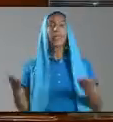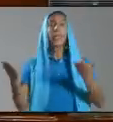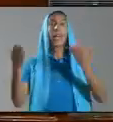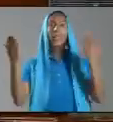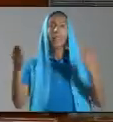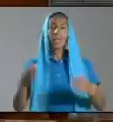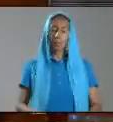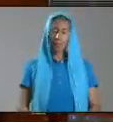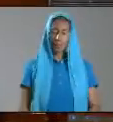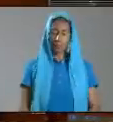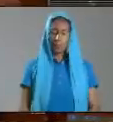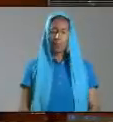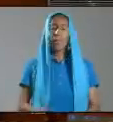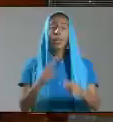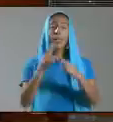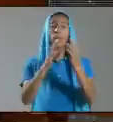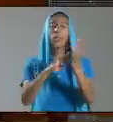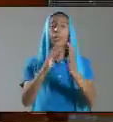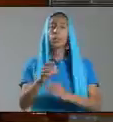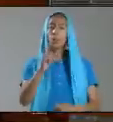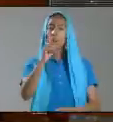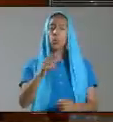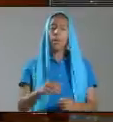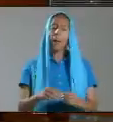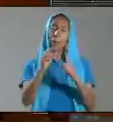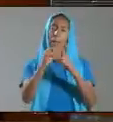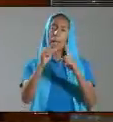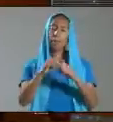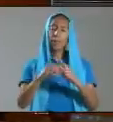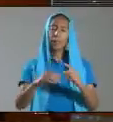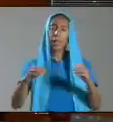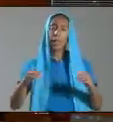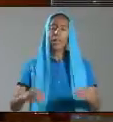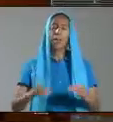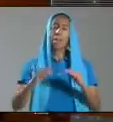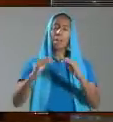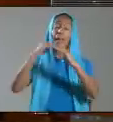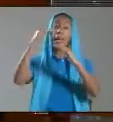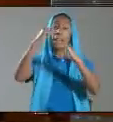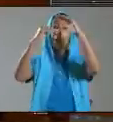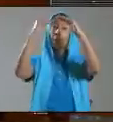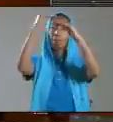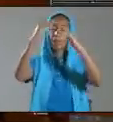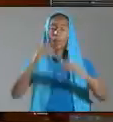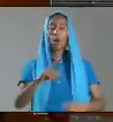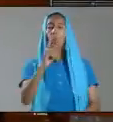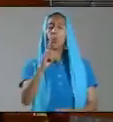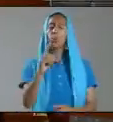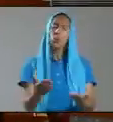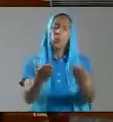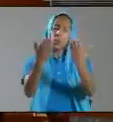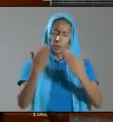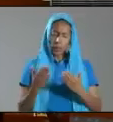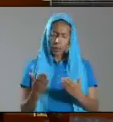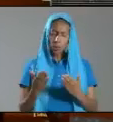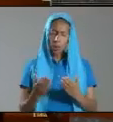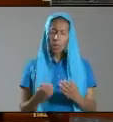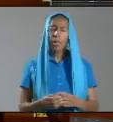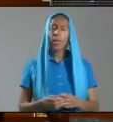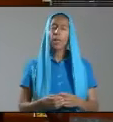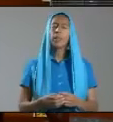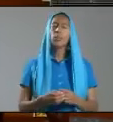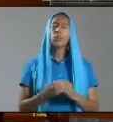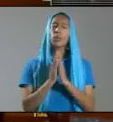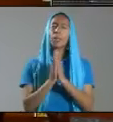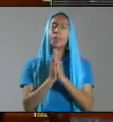en el nombre de Jesús, una palabra que edifica. Dánosla apelando a tu misericordia. Gracias, Padre, gracias,